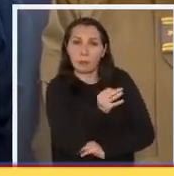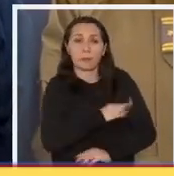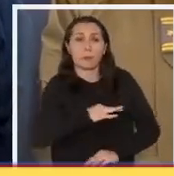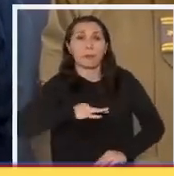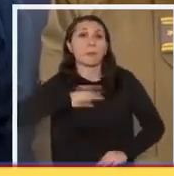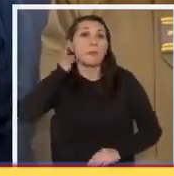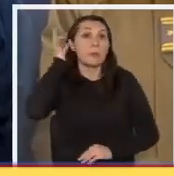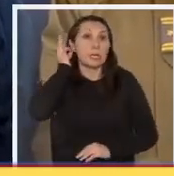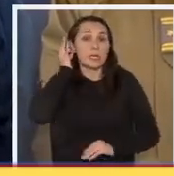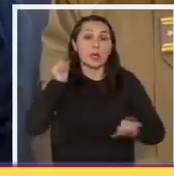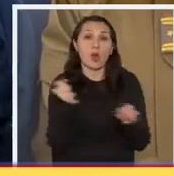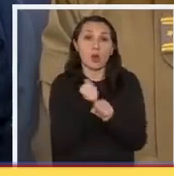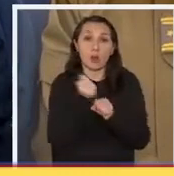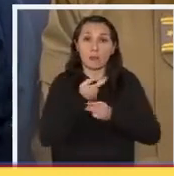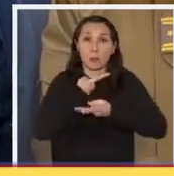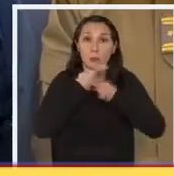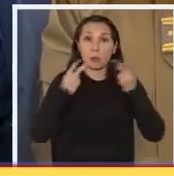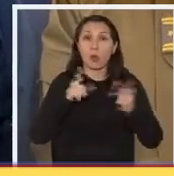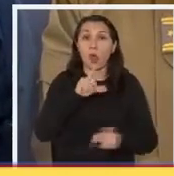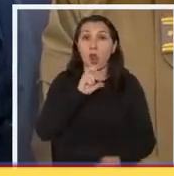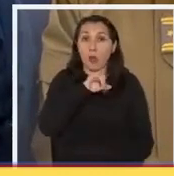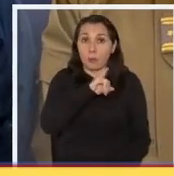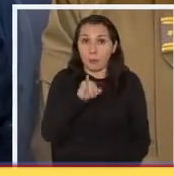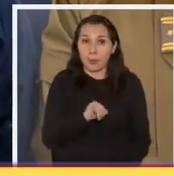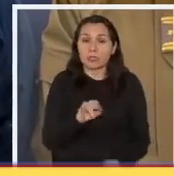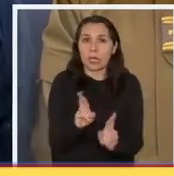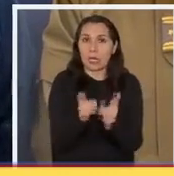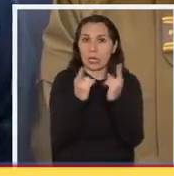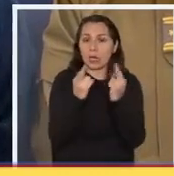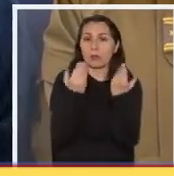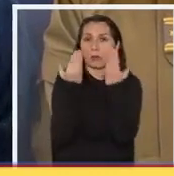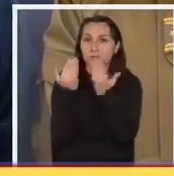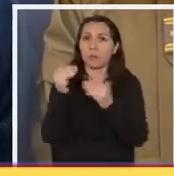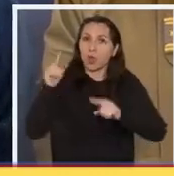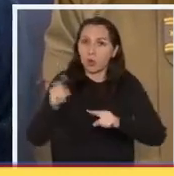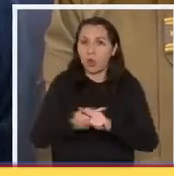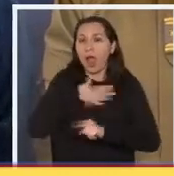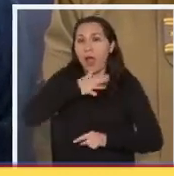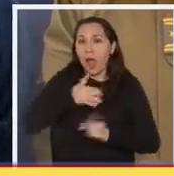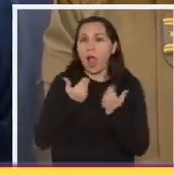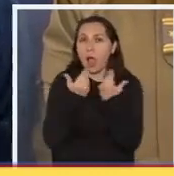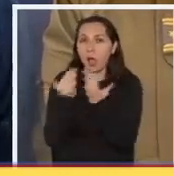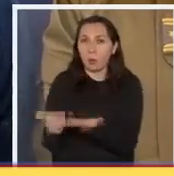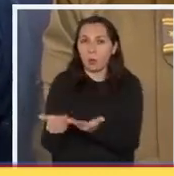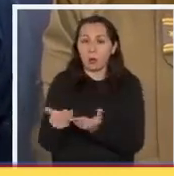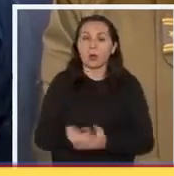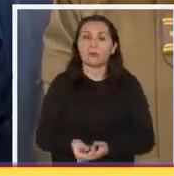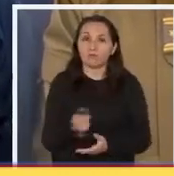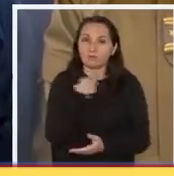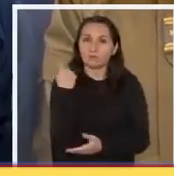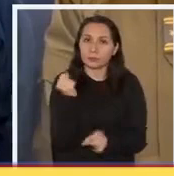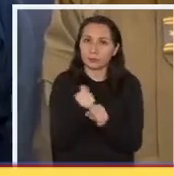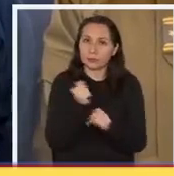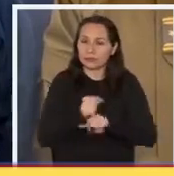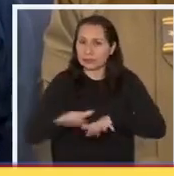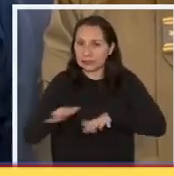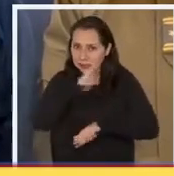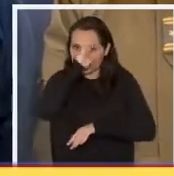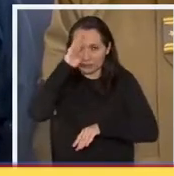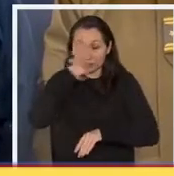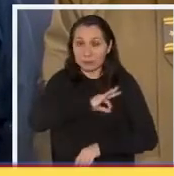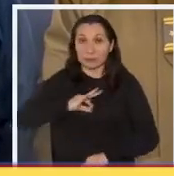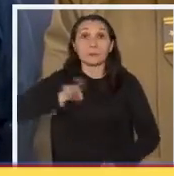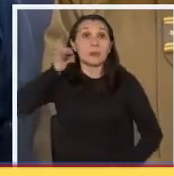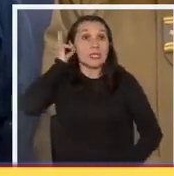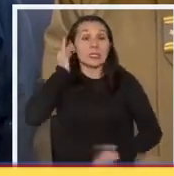ministra de Obras Públicas, Jessica López, es la recuperación del agua potable. Estamos trabajando intensamente, la ministra se